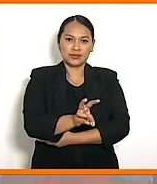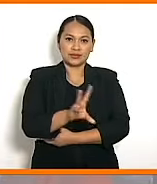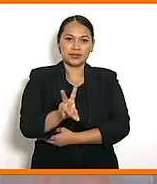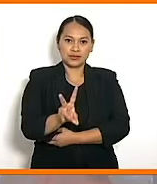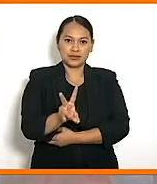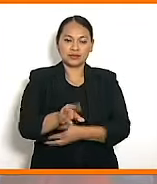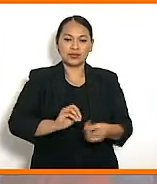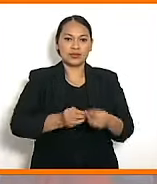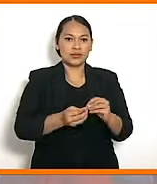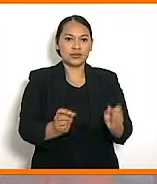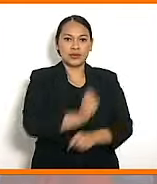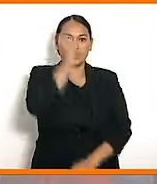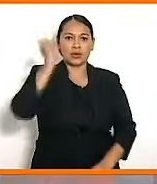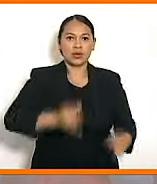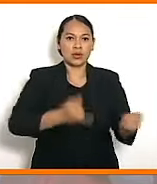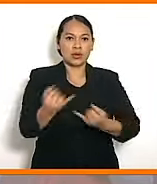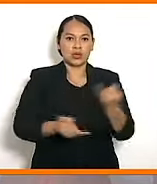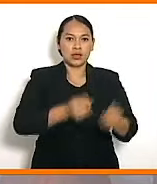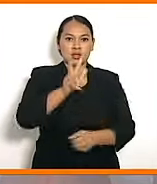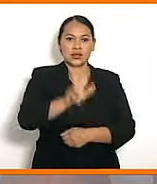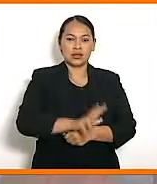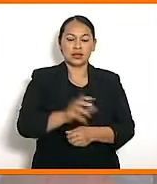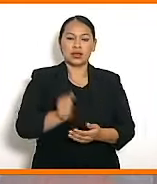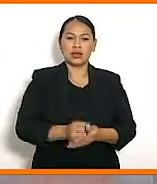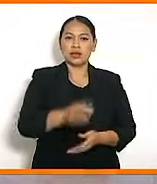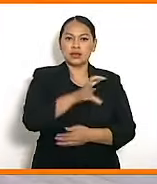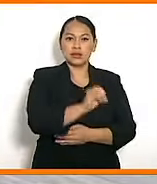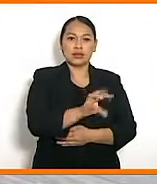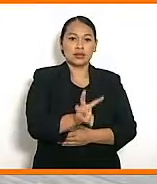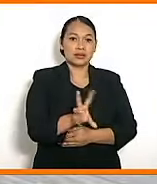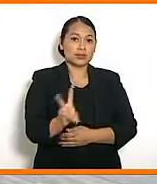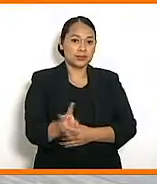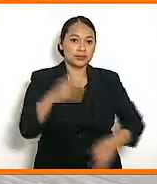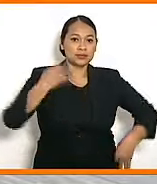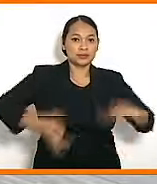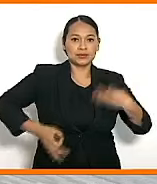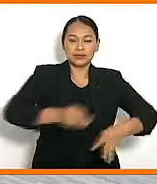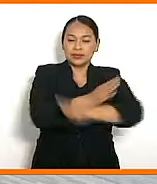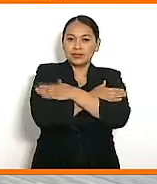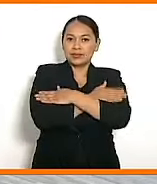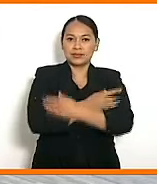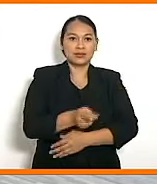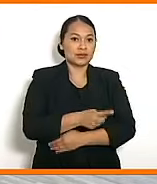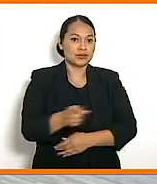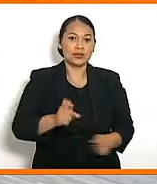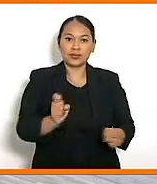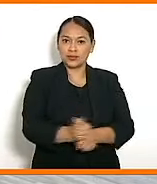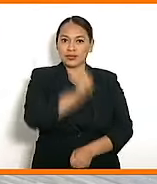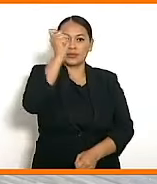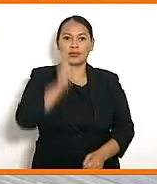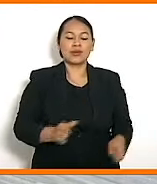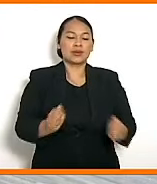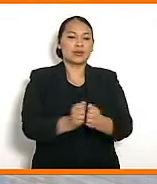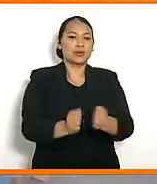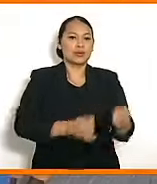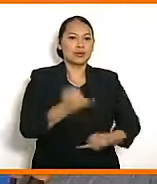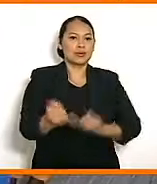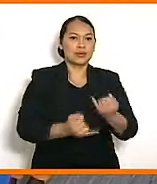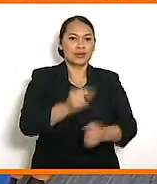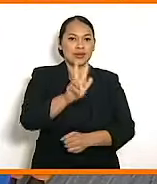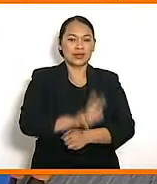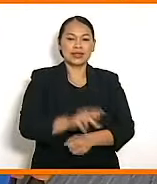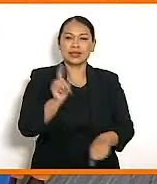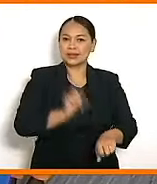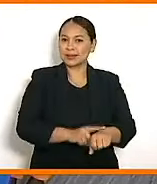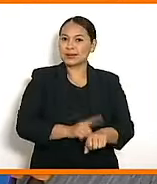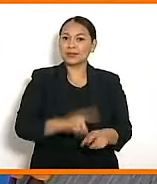tu número ganador. Jugatres es el 067. Felicidades a vos que lograste ganar junto a Jugatres. Es momento de ganar a lo